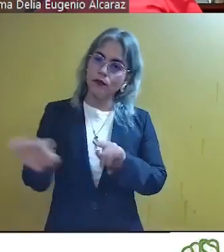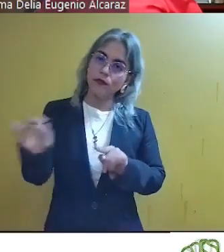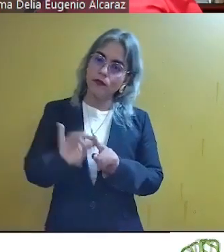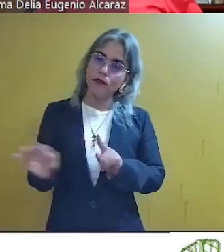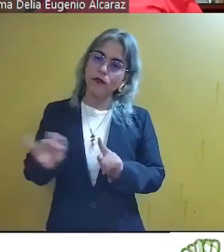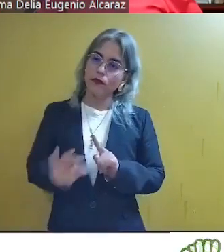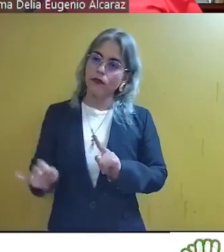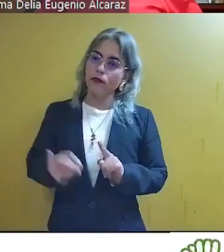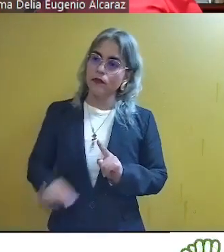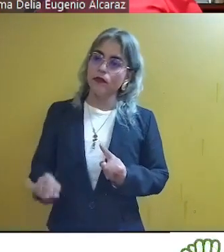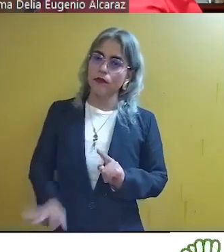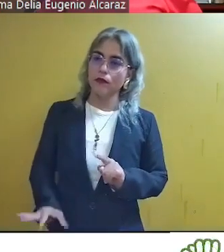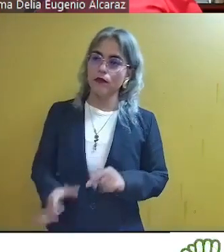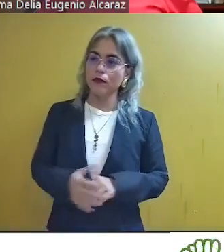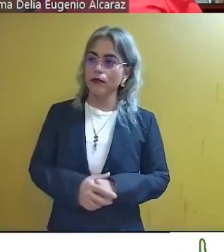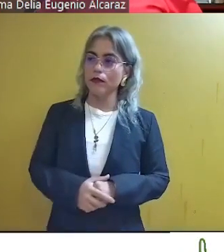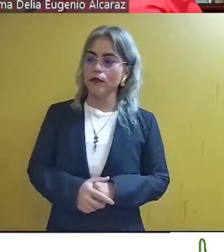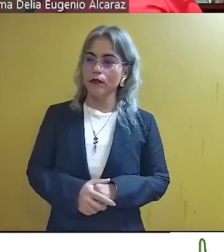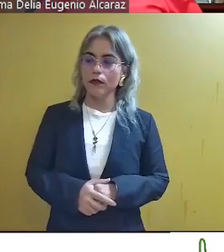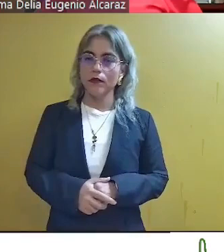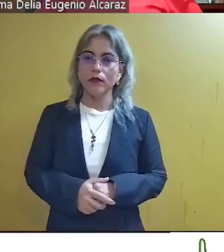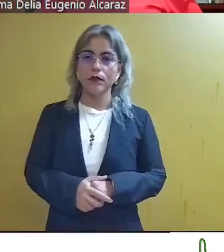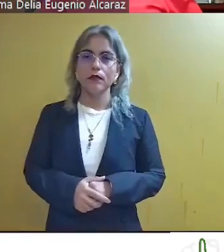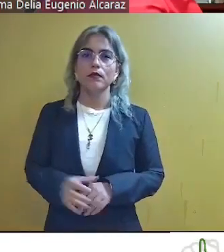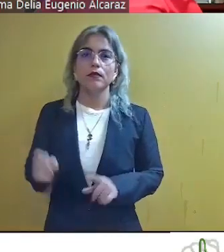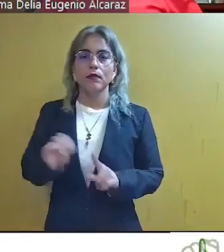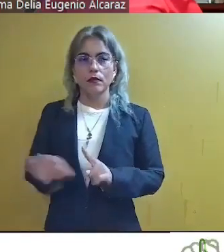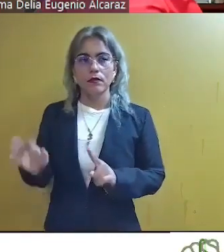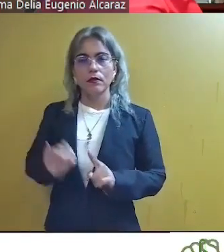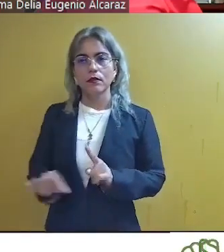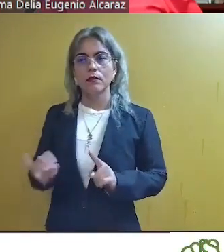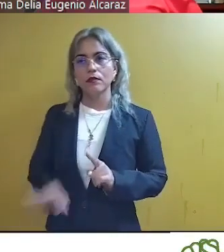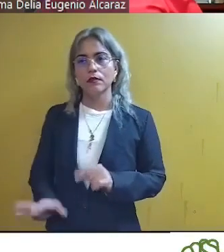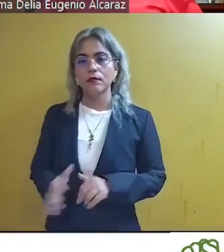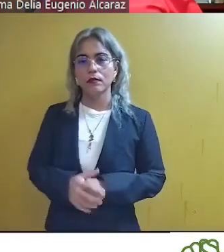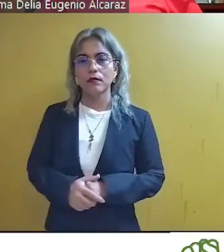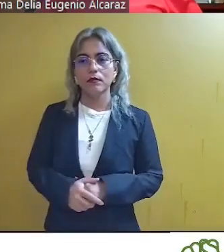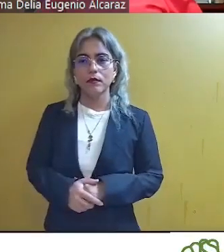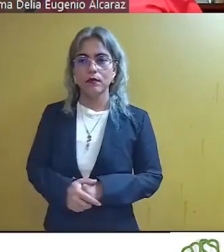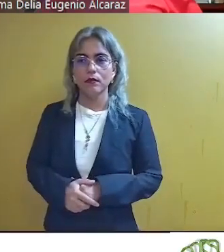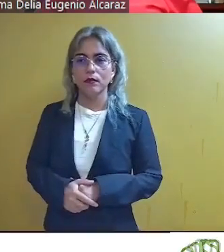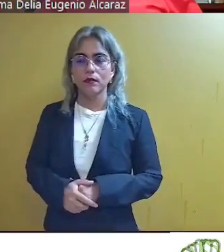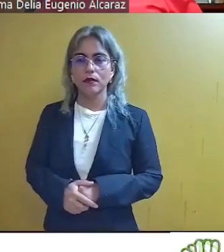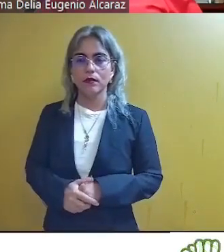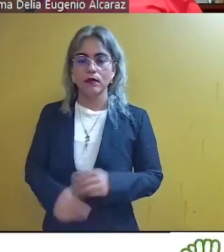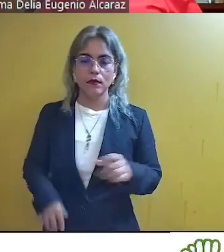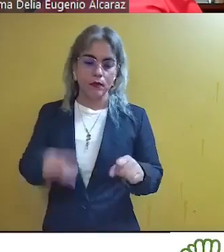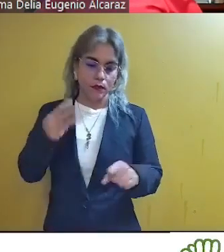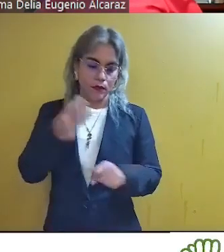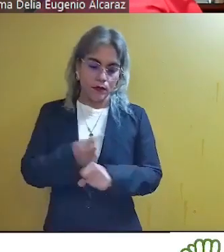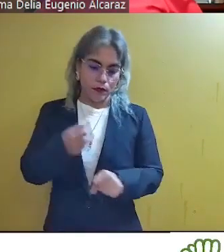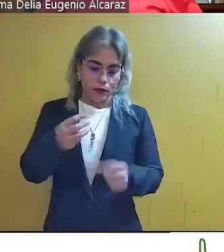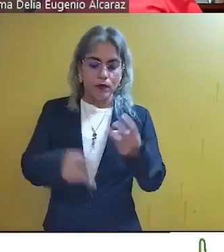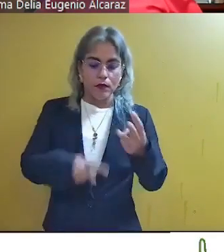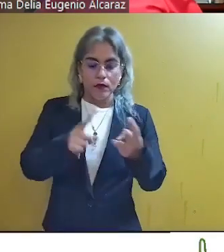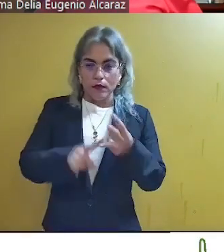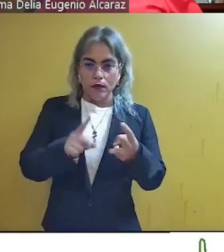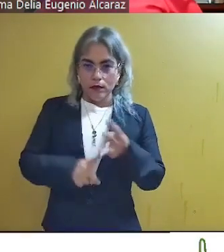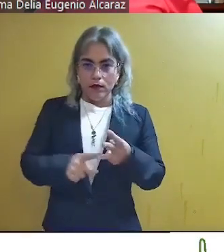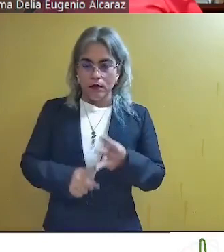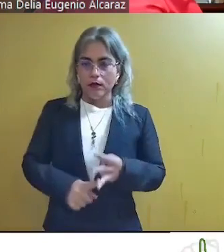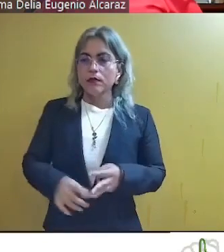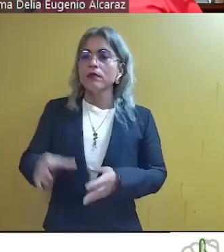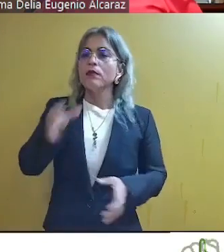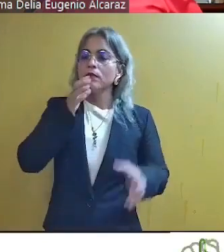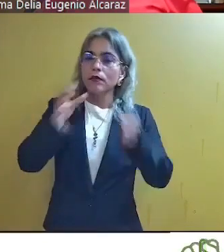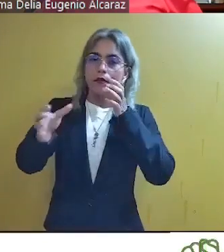CJ-REC-11-2023 y en el sección 1 para los efectos expuestos en la presente resolución. Tercero, comuníquese la presente resolución a la Sala Regional